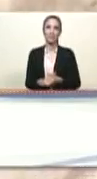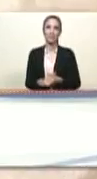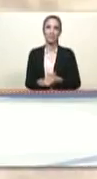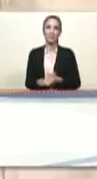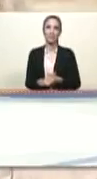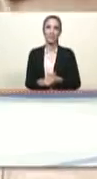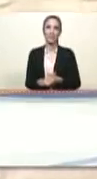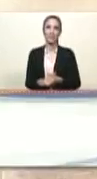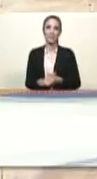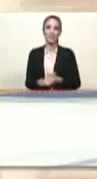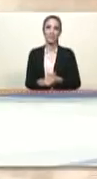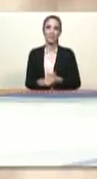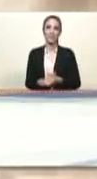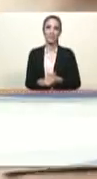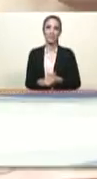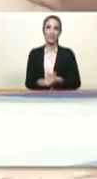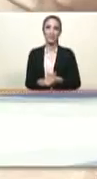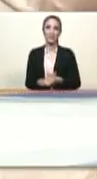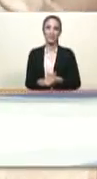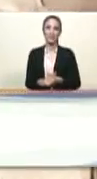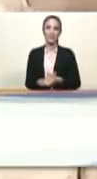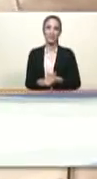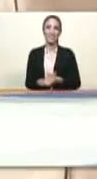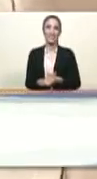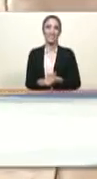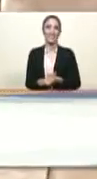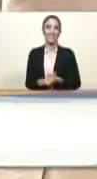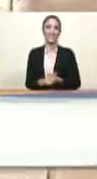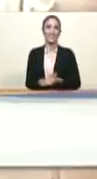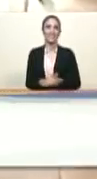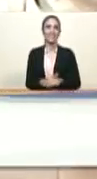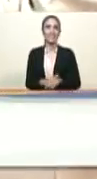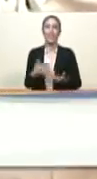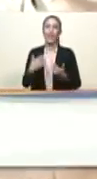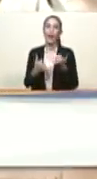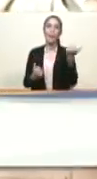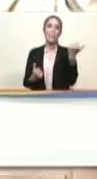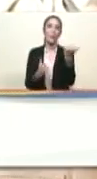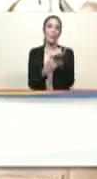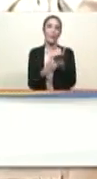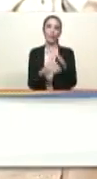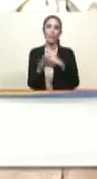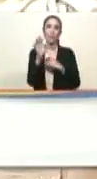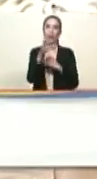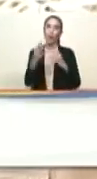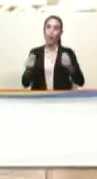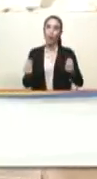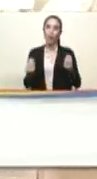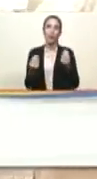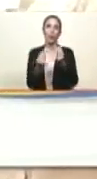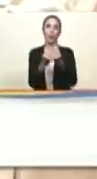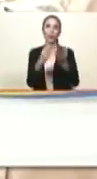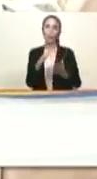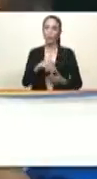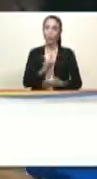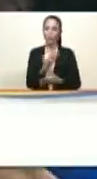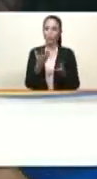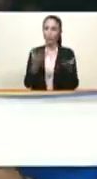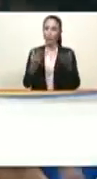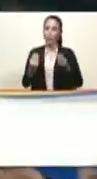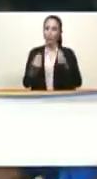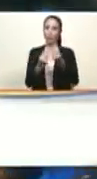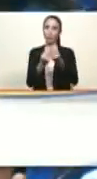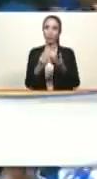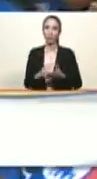creer en nosotros, sí, creer en la patria. Adelante, creer en la patria siempre, apoyarnos juntos, juntos podemos salir adelante